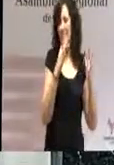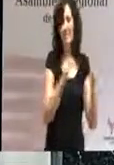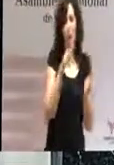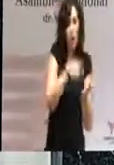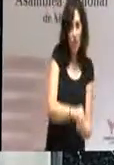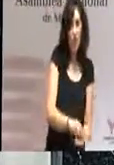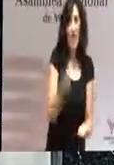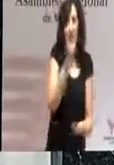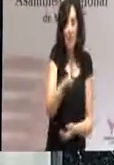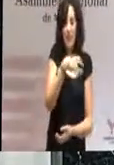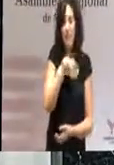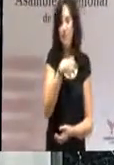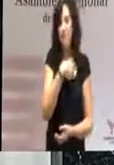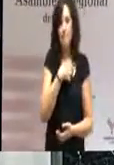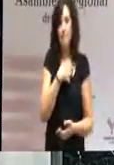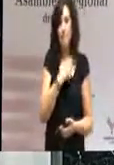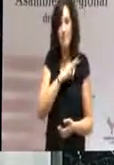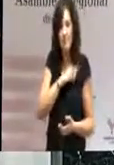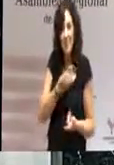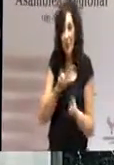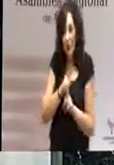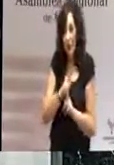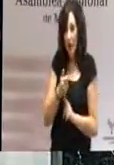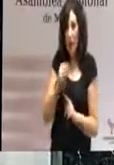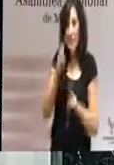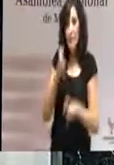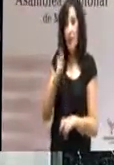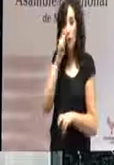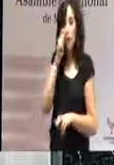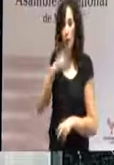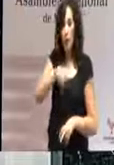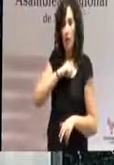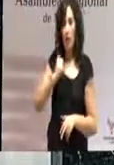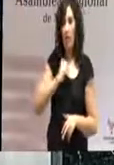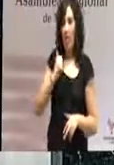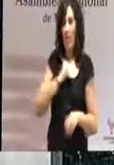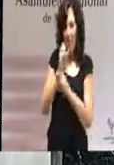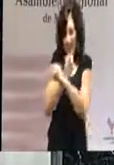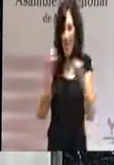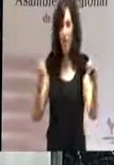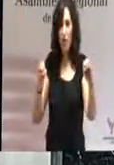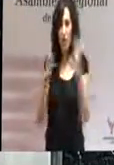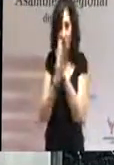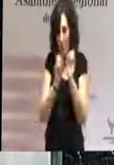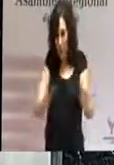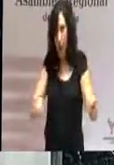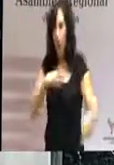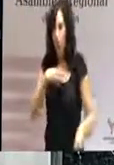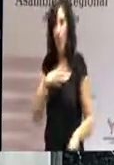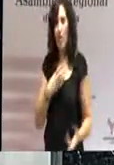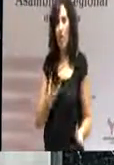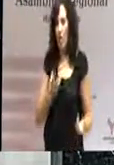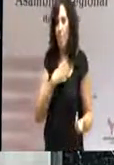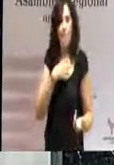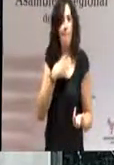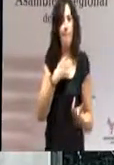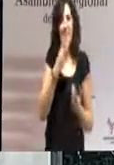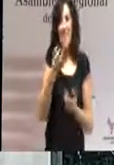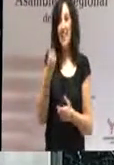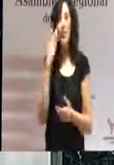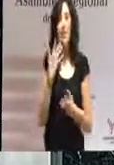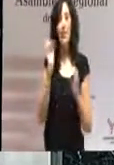¿se puede aprovechar peor turísticamente una región? Una región con más de 300 días de sol, una